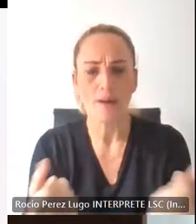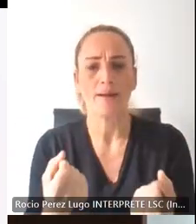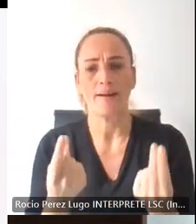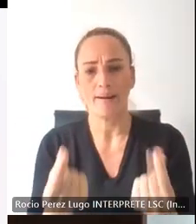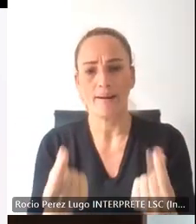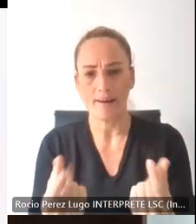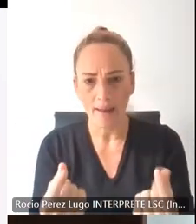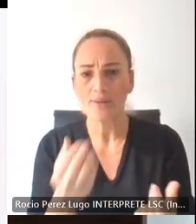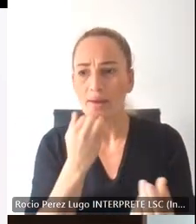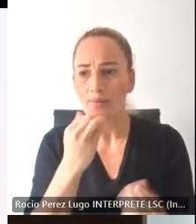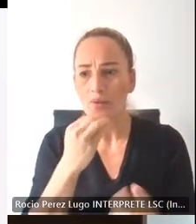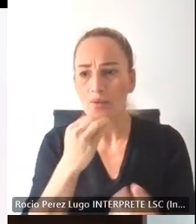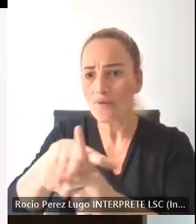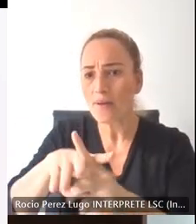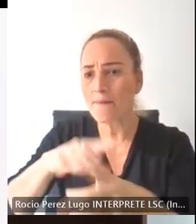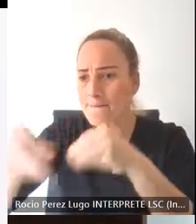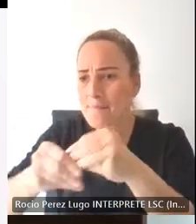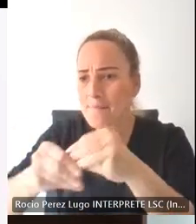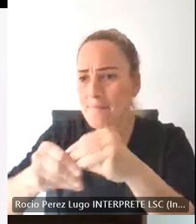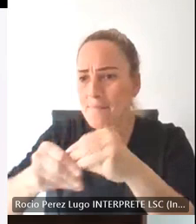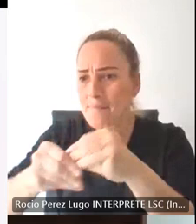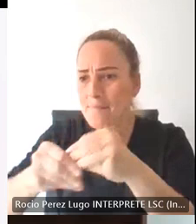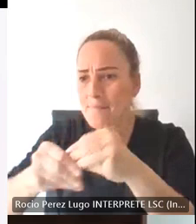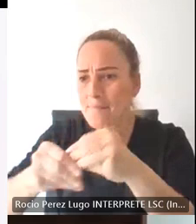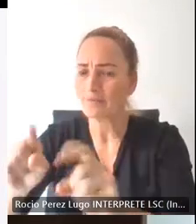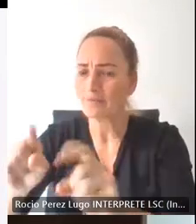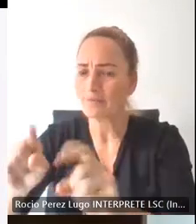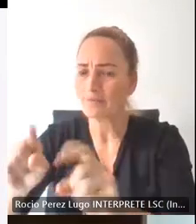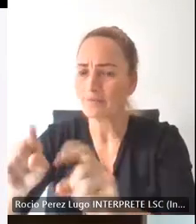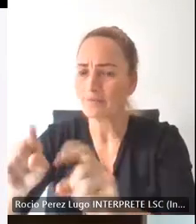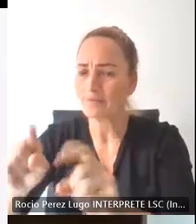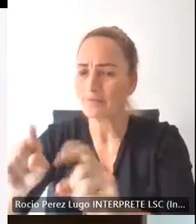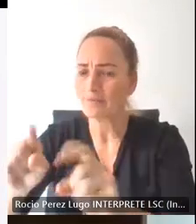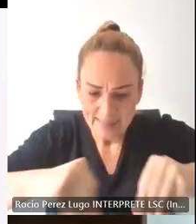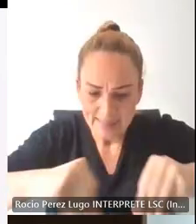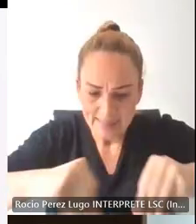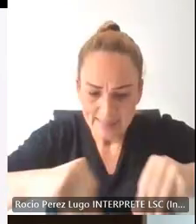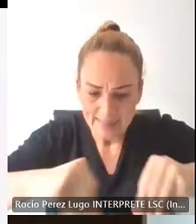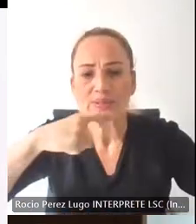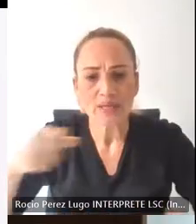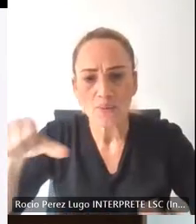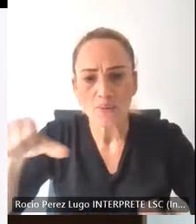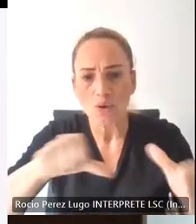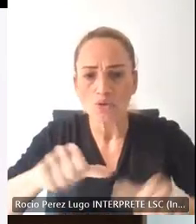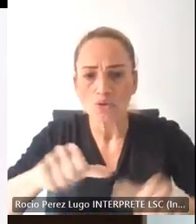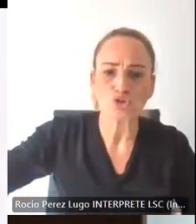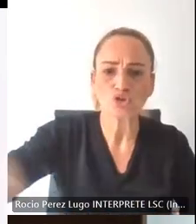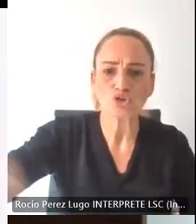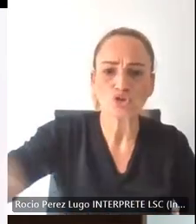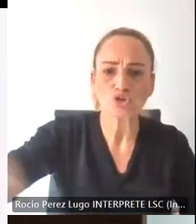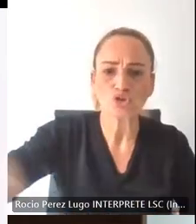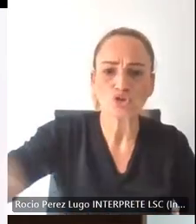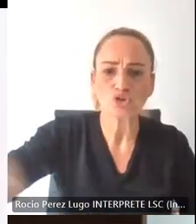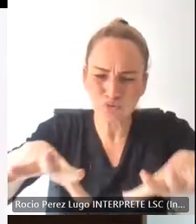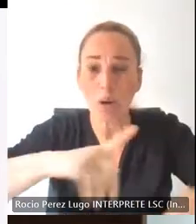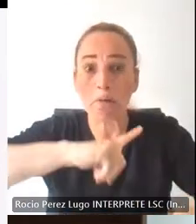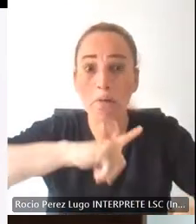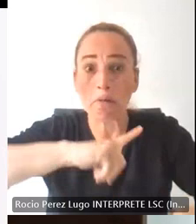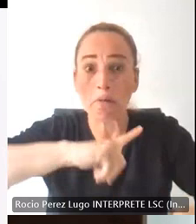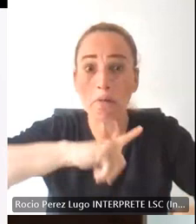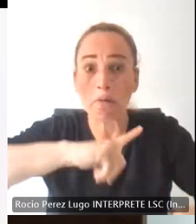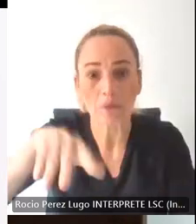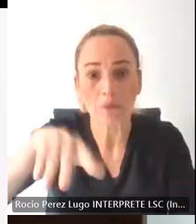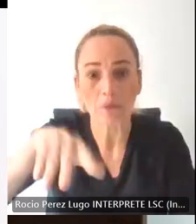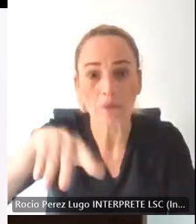me vaya a generar ningún tipo de daño. Cuando yo utilizo el de polvo químico seco, todo en el lugar queda cubierto de polvo. Este